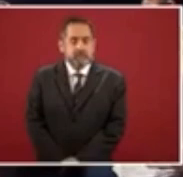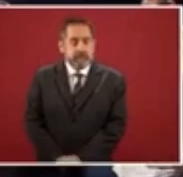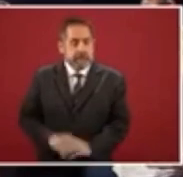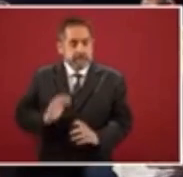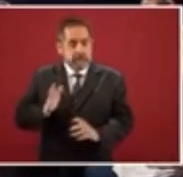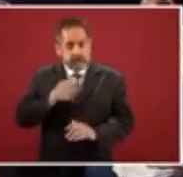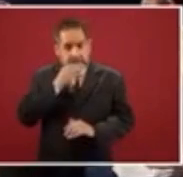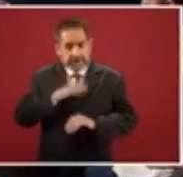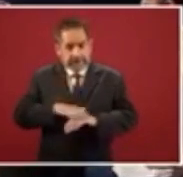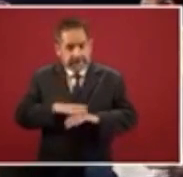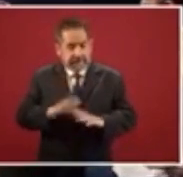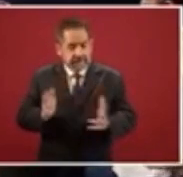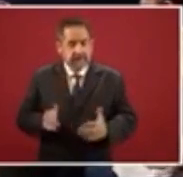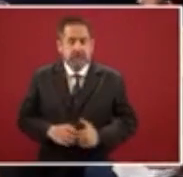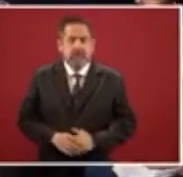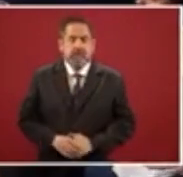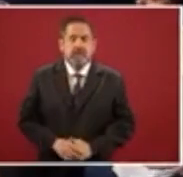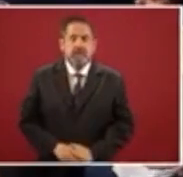la manifestación.